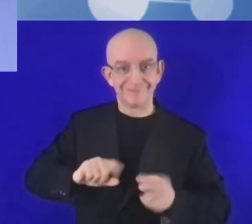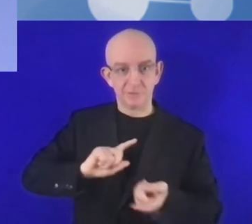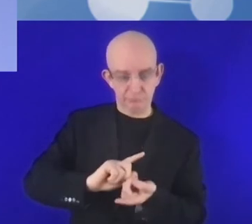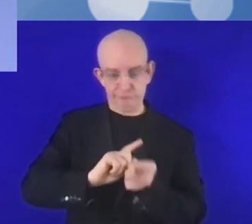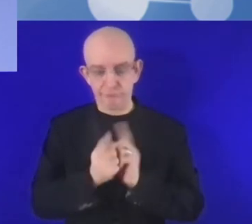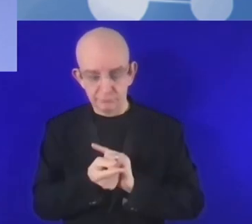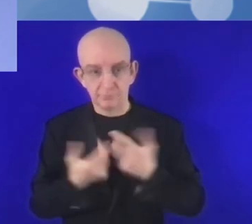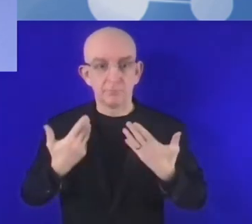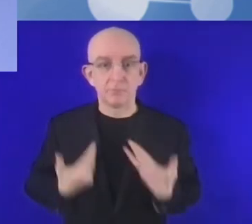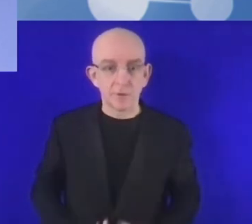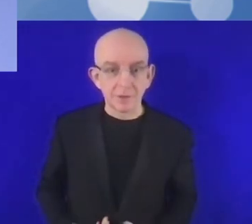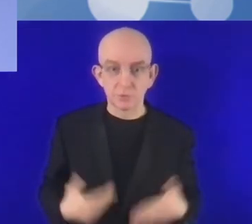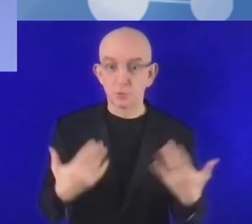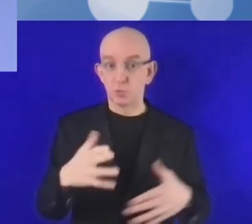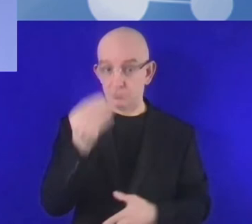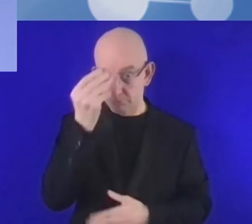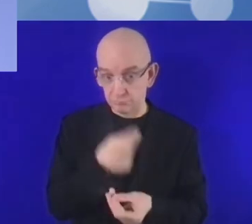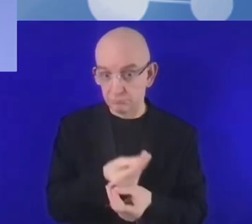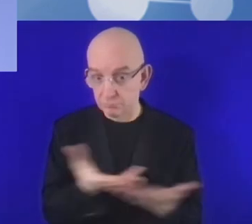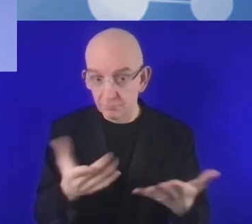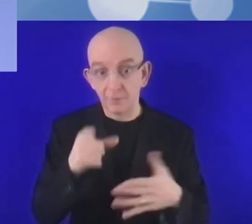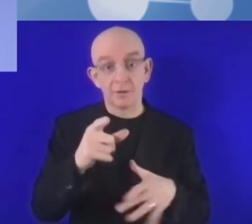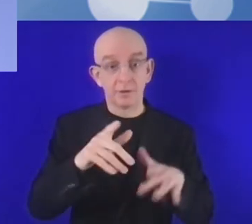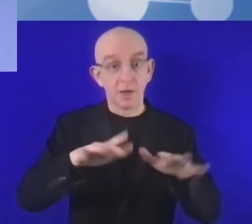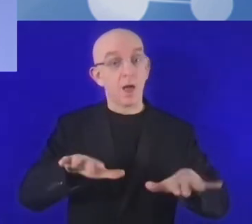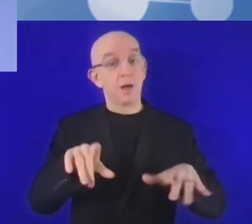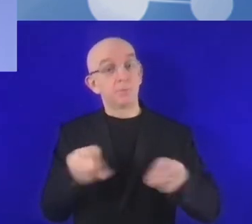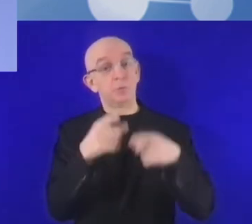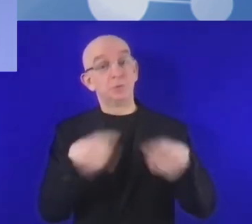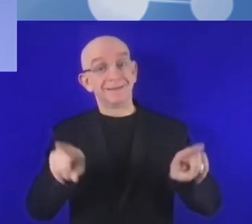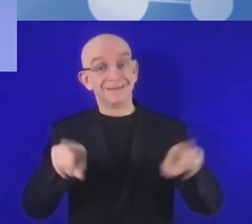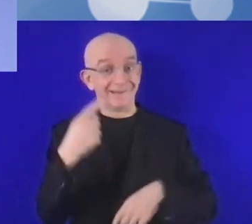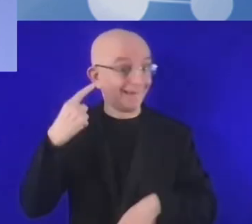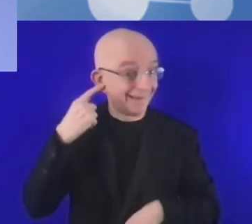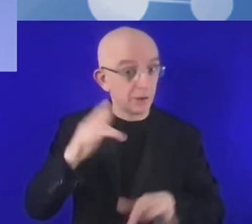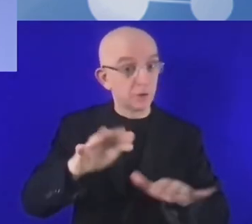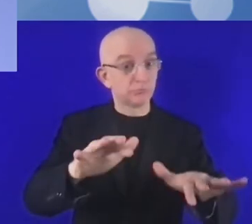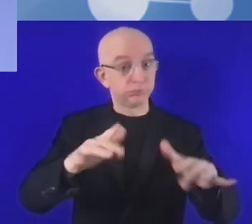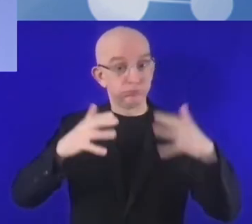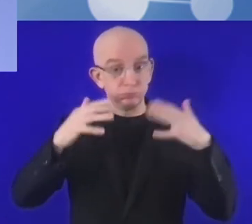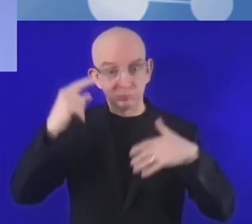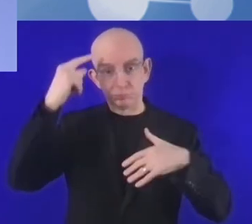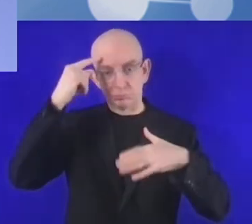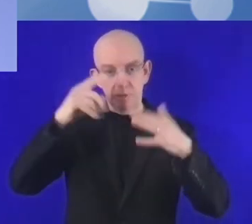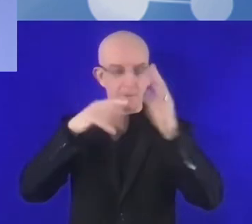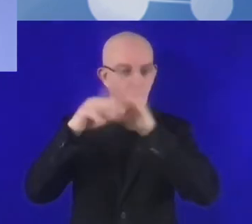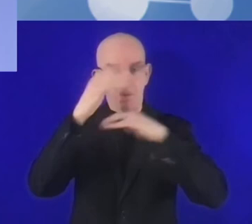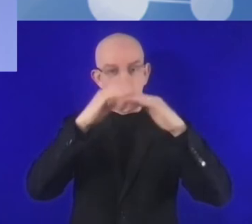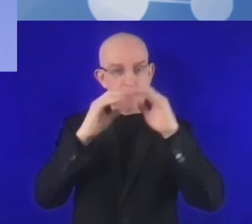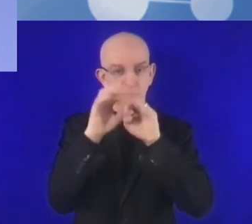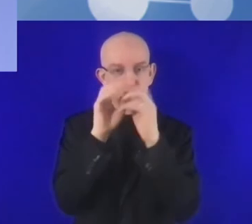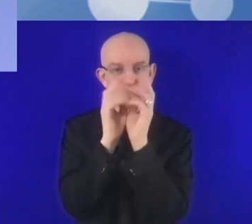esta conciencia y lo puedo confirmar. La música influye en nuestro cuerpo y en